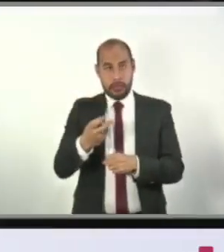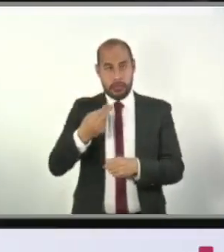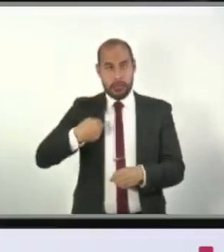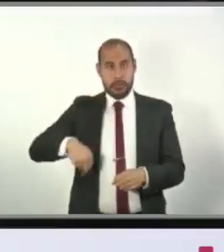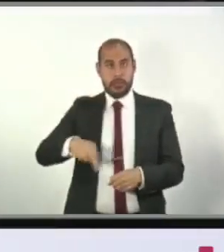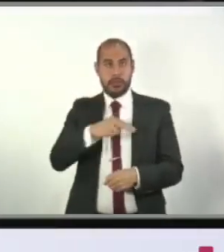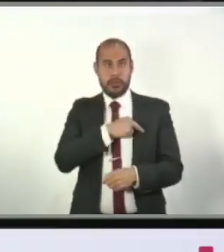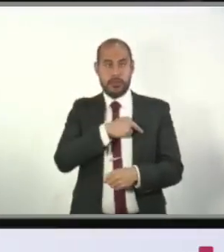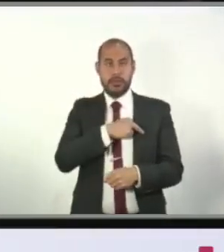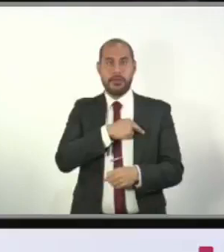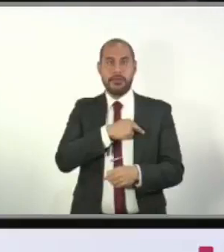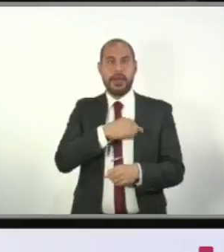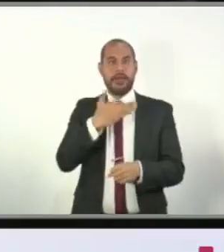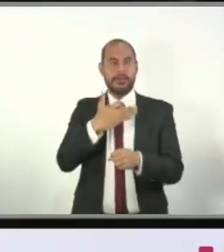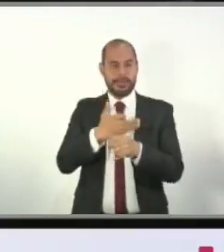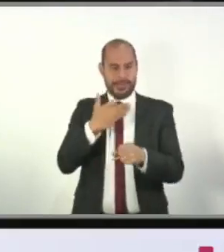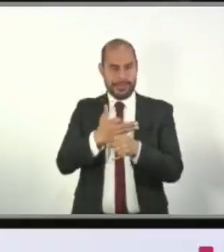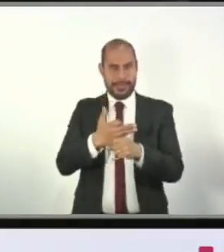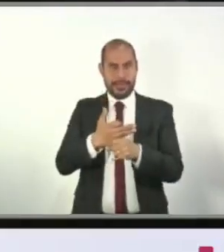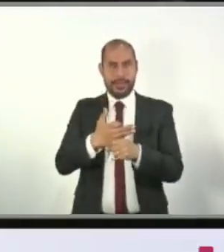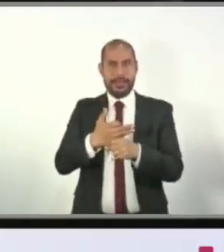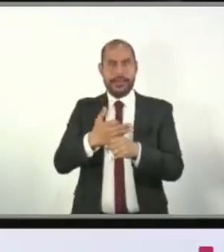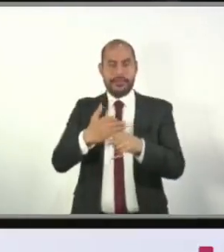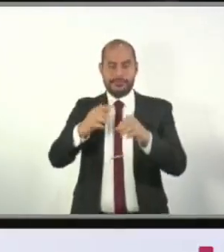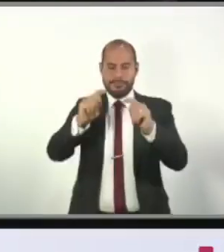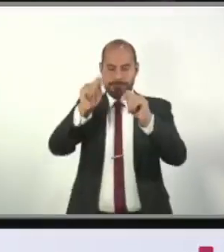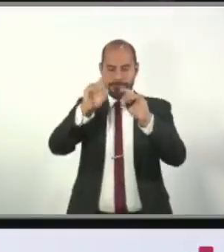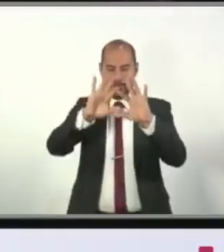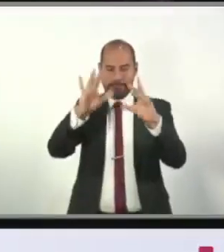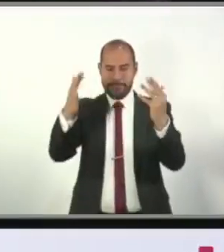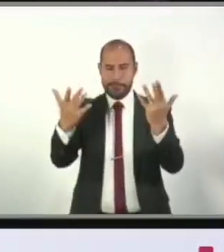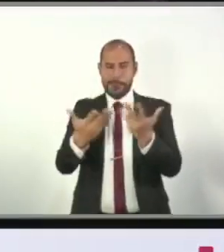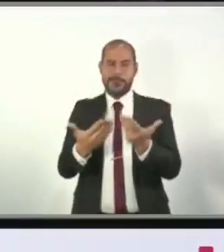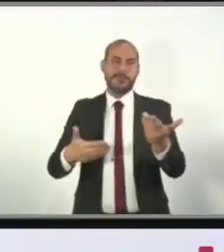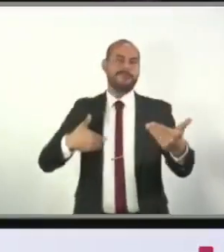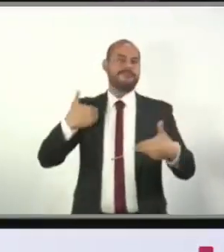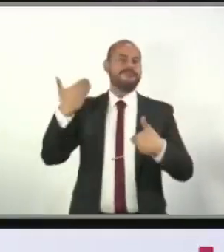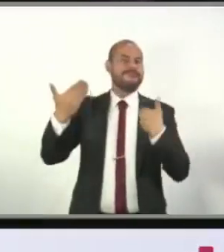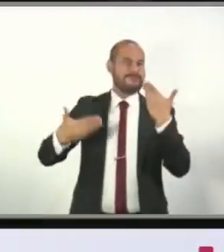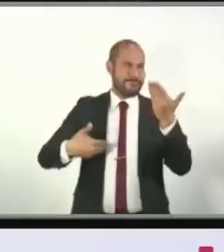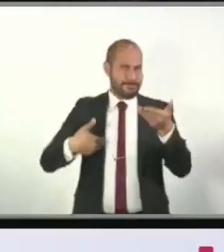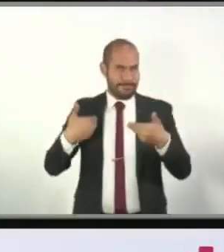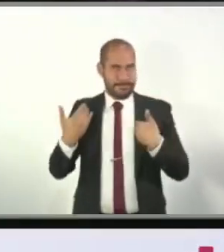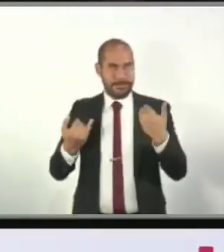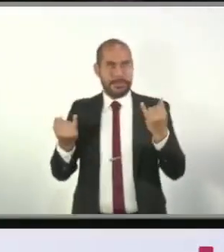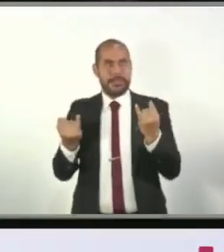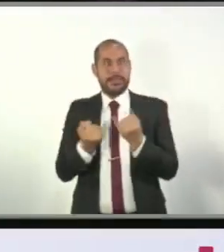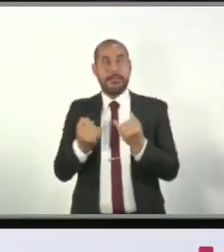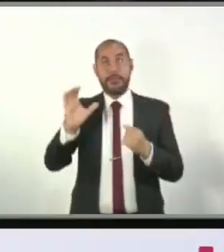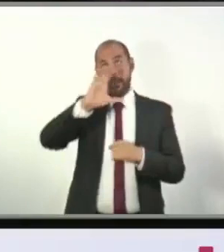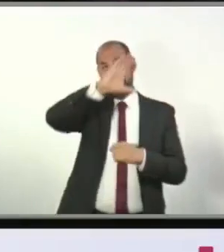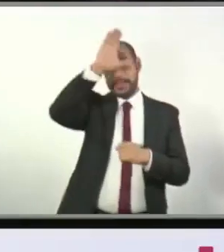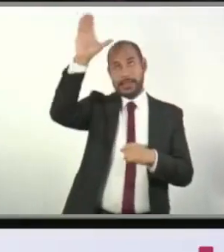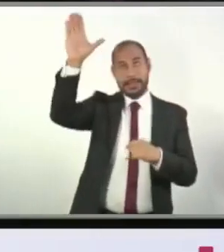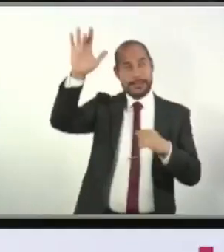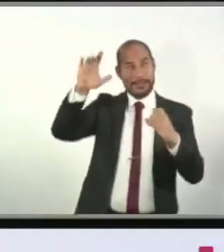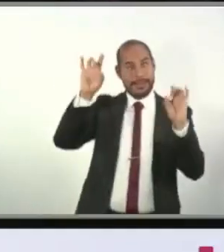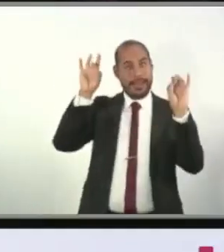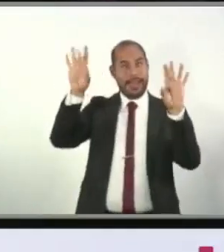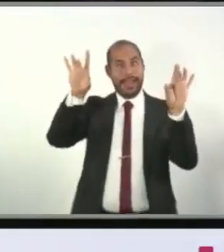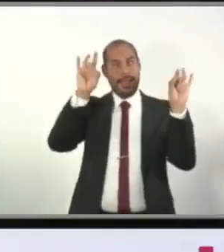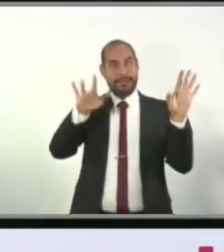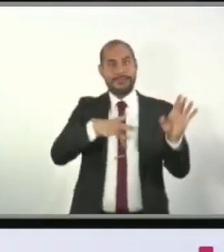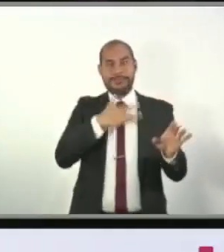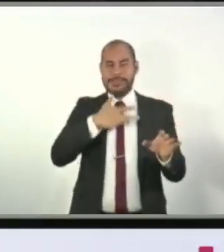gozo pascual, el mundo entero se desborda de alegría y también los coros celestiales, los ángeles